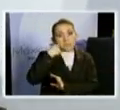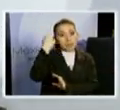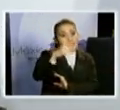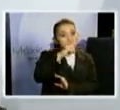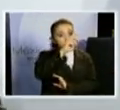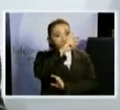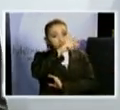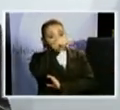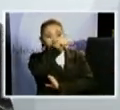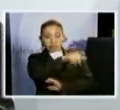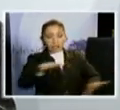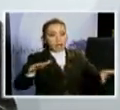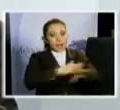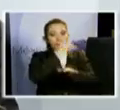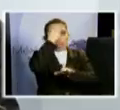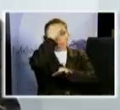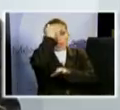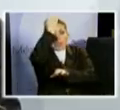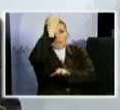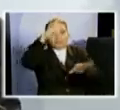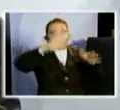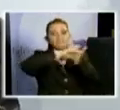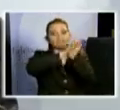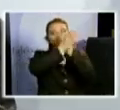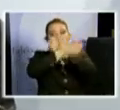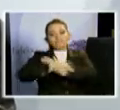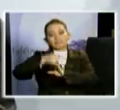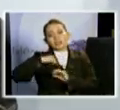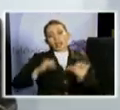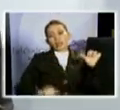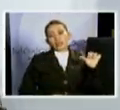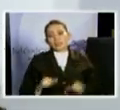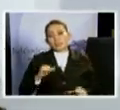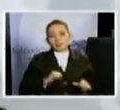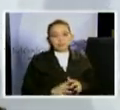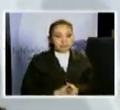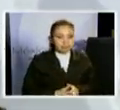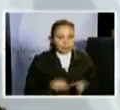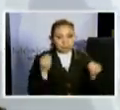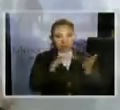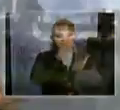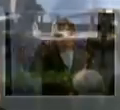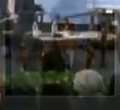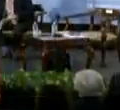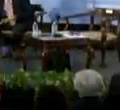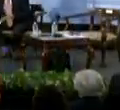UNESCO, cómo se cambian decisivamente los patrones de producción. Muchas gracias.